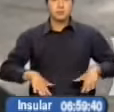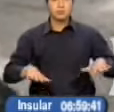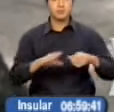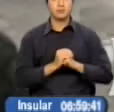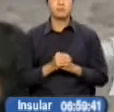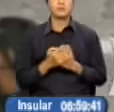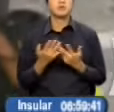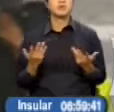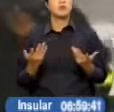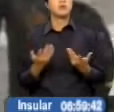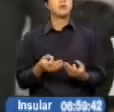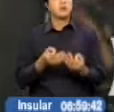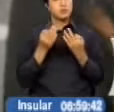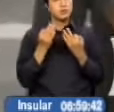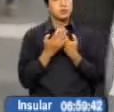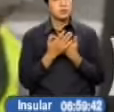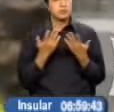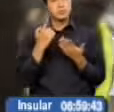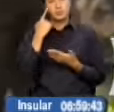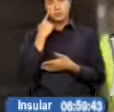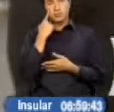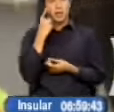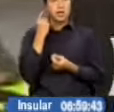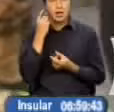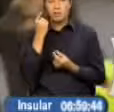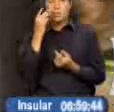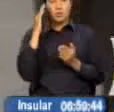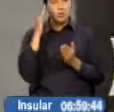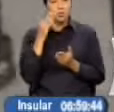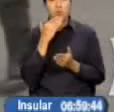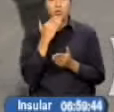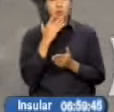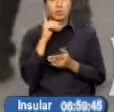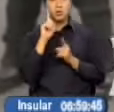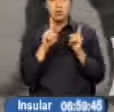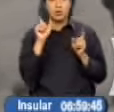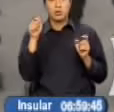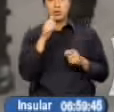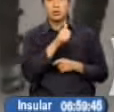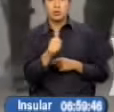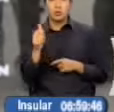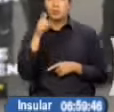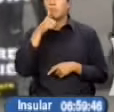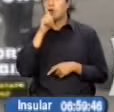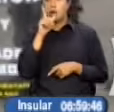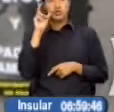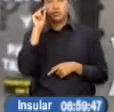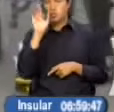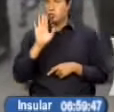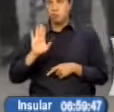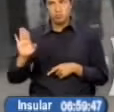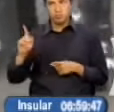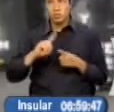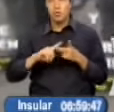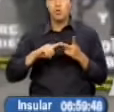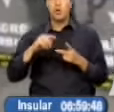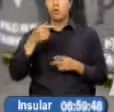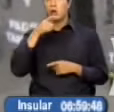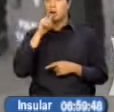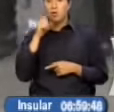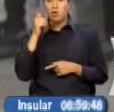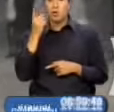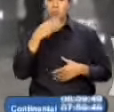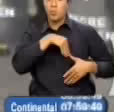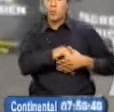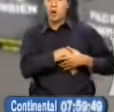permitiéndonos hacer una intervención rápida evitando que ingresen personas en estado de embriaguez que ingresen botellas con licor